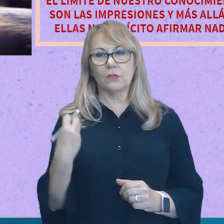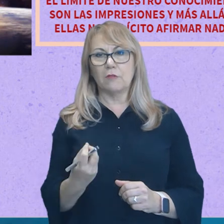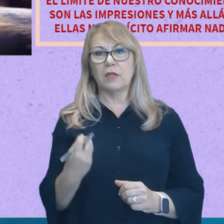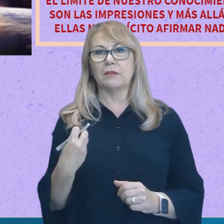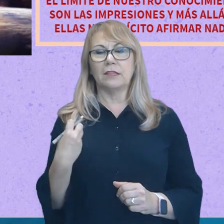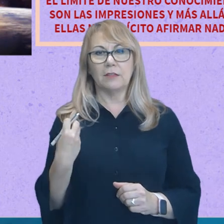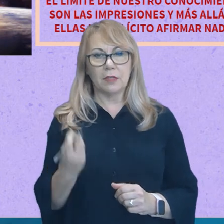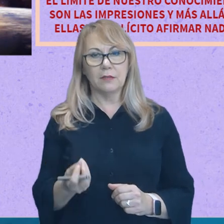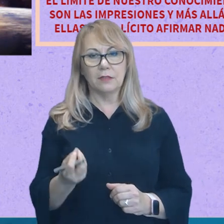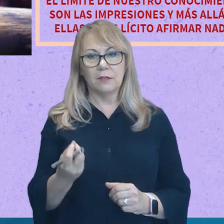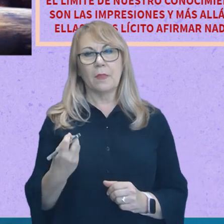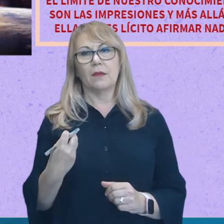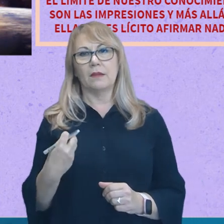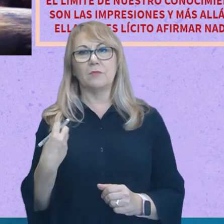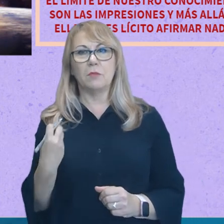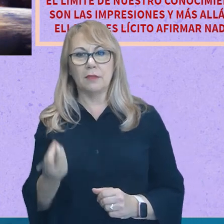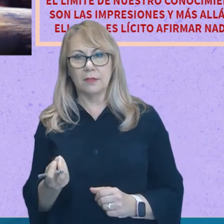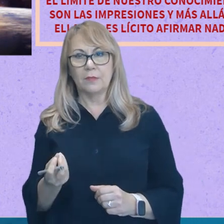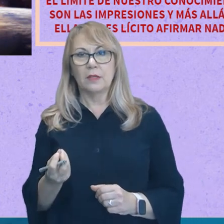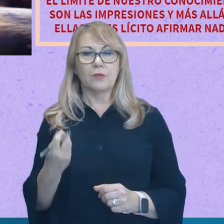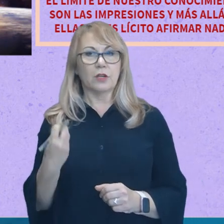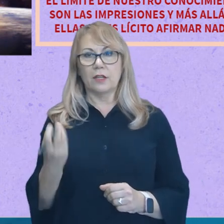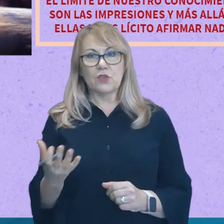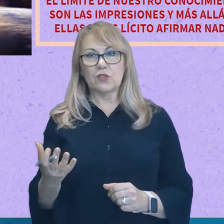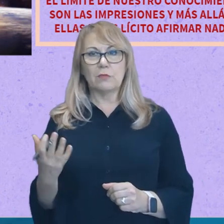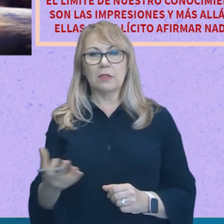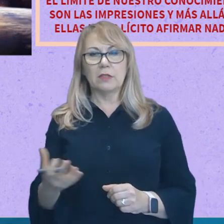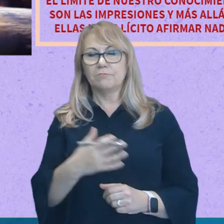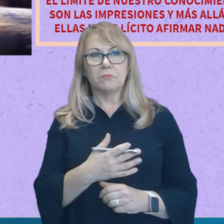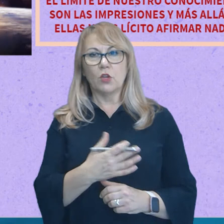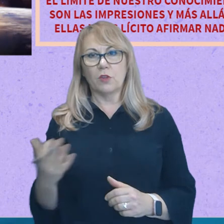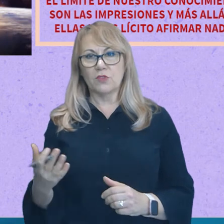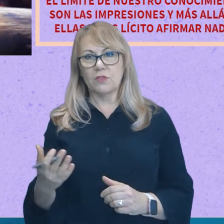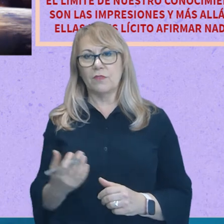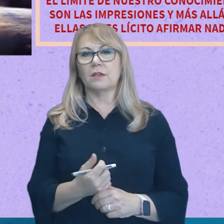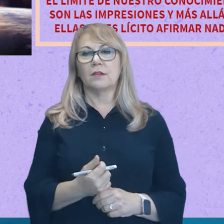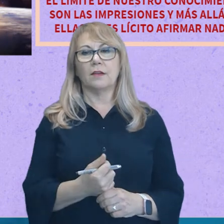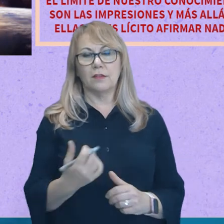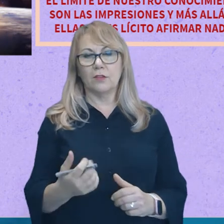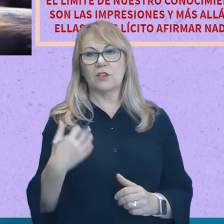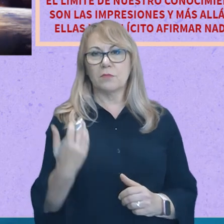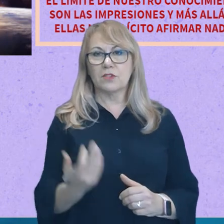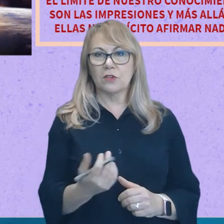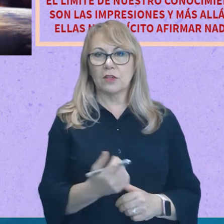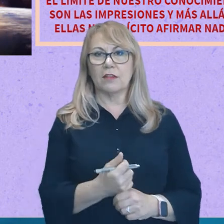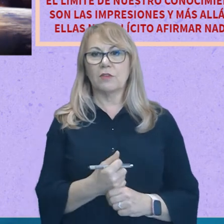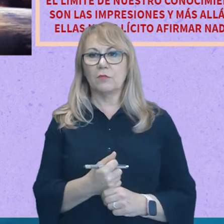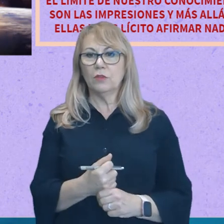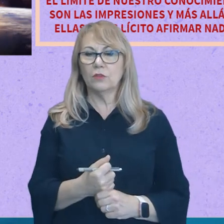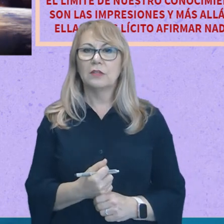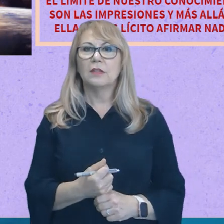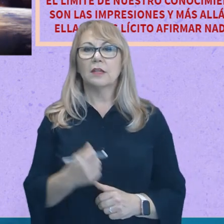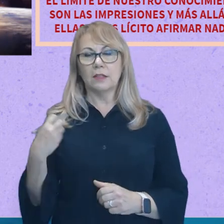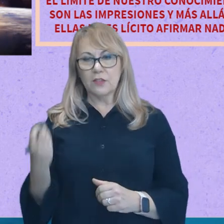existencia totalmente independiente de mi mente. Porque nosotros simplemente no podemos inferir, atendiendo a las impresiones que tenemos